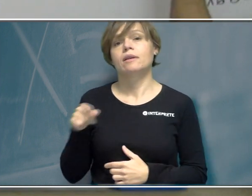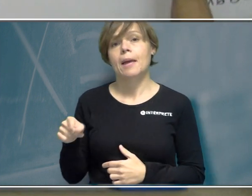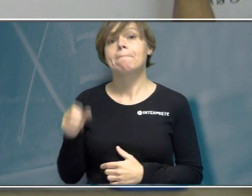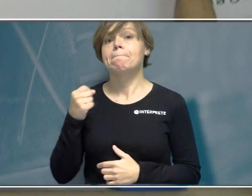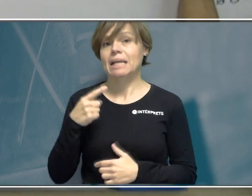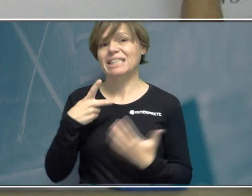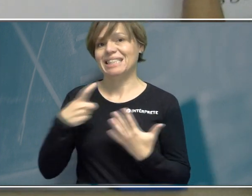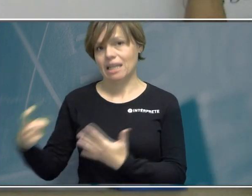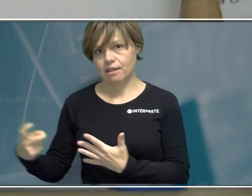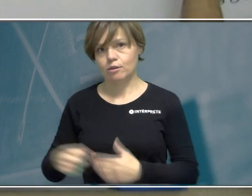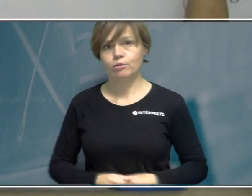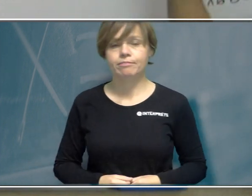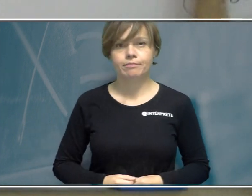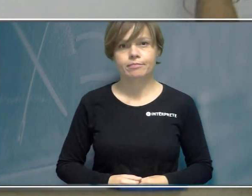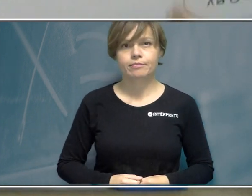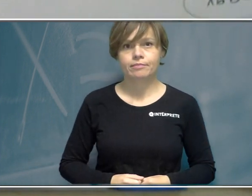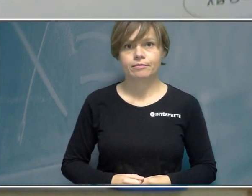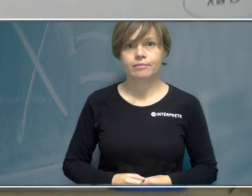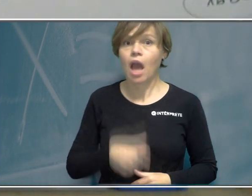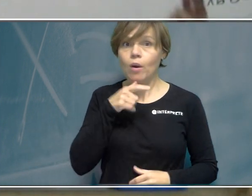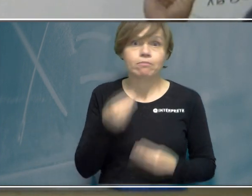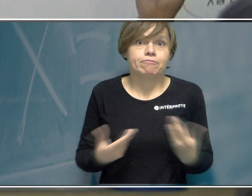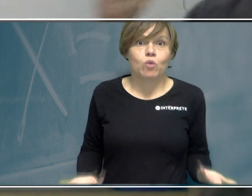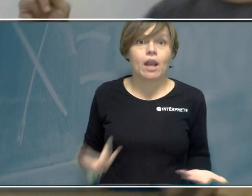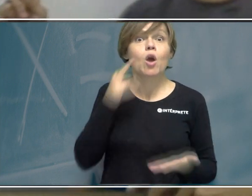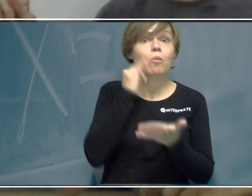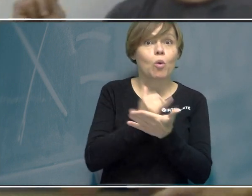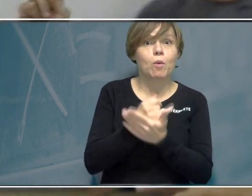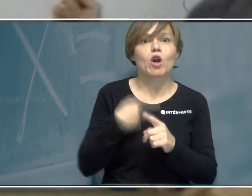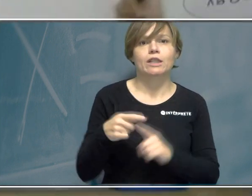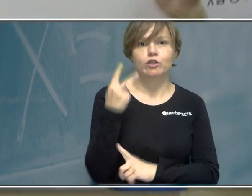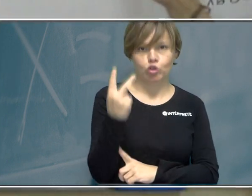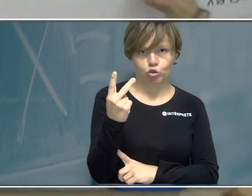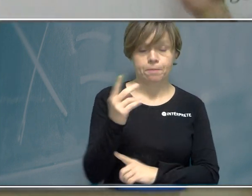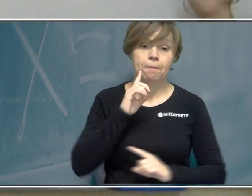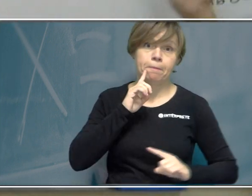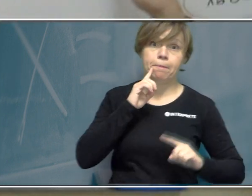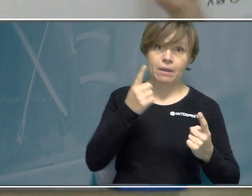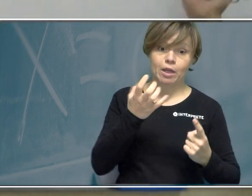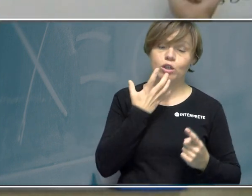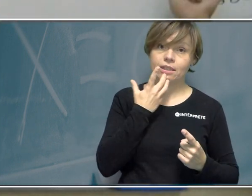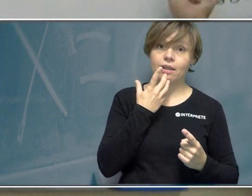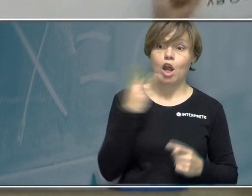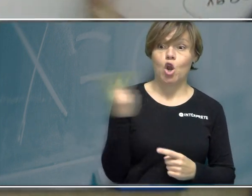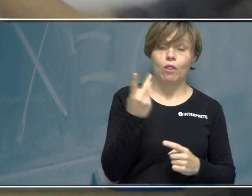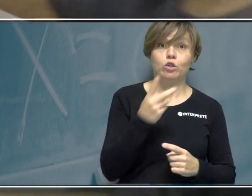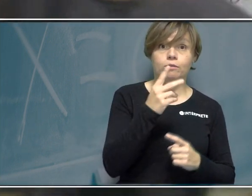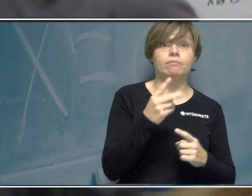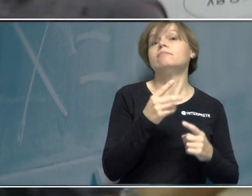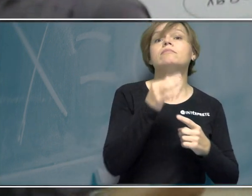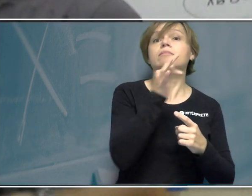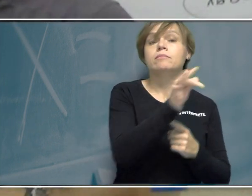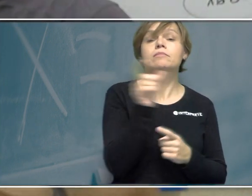son 1.600. ¿Qué habría que hacer ahora? Comprobar dos cosas. Primero, que lo que le toca a los dos sumados me